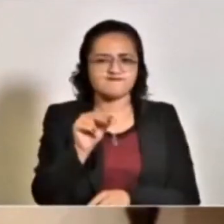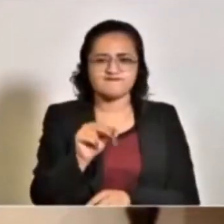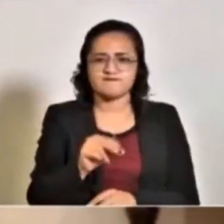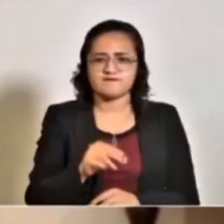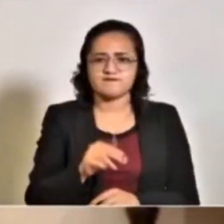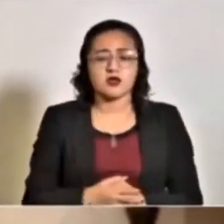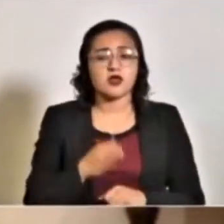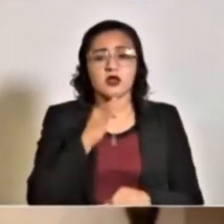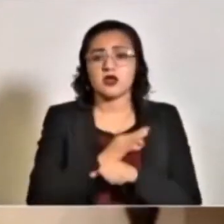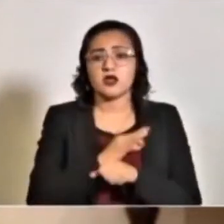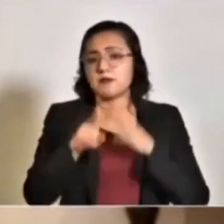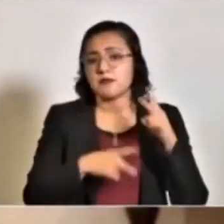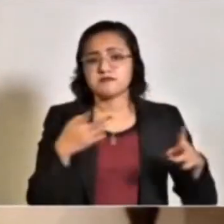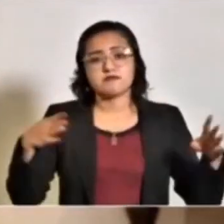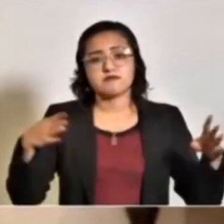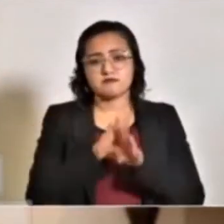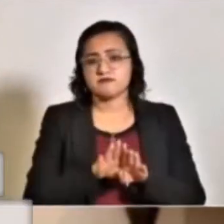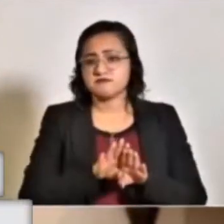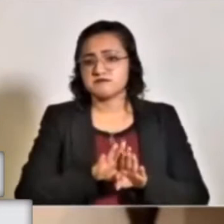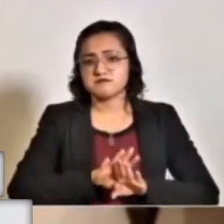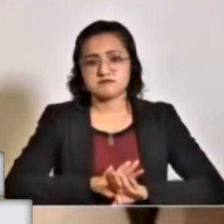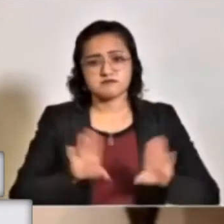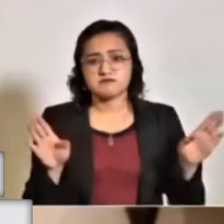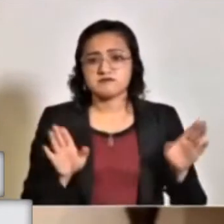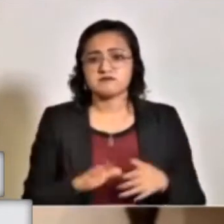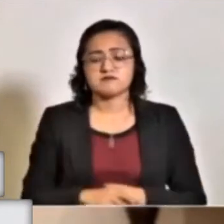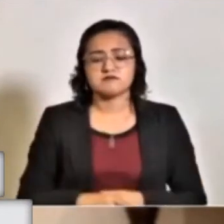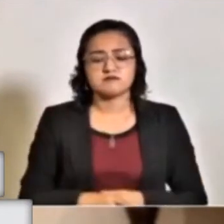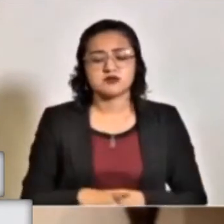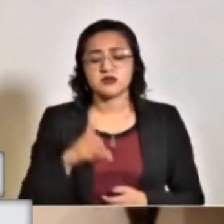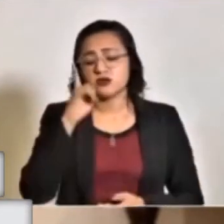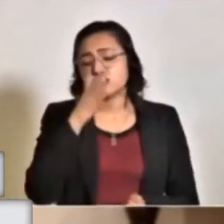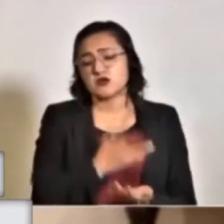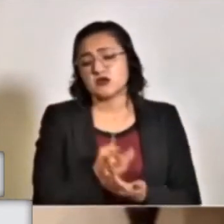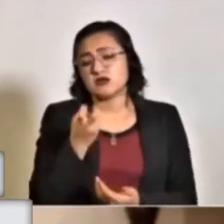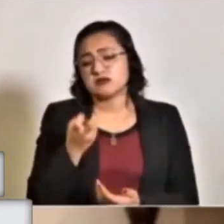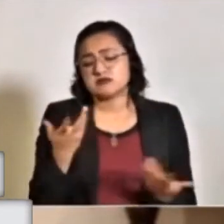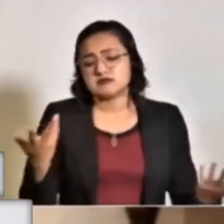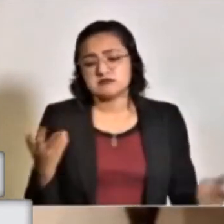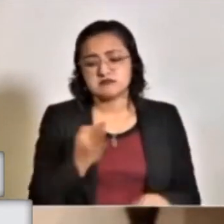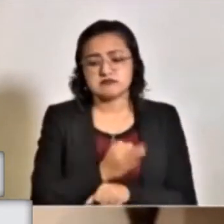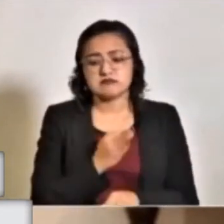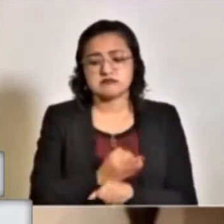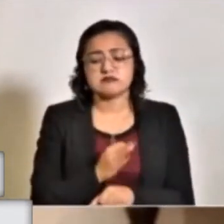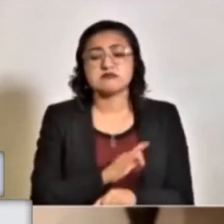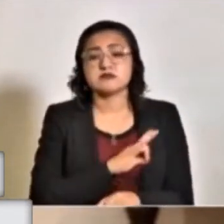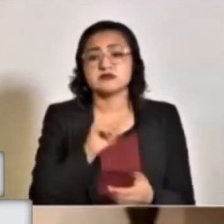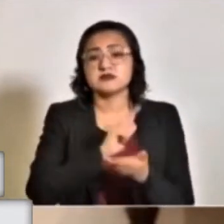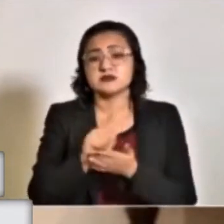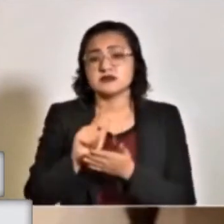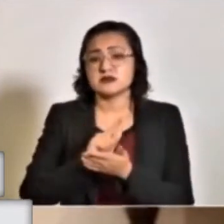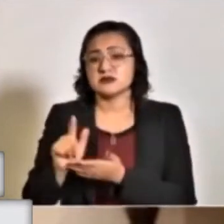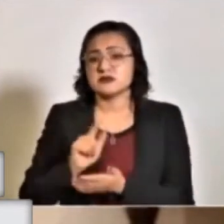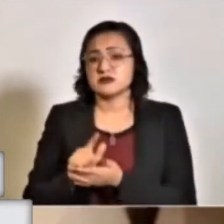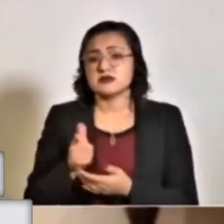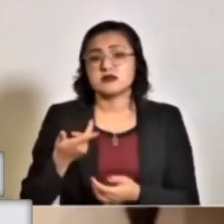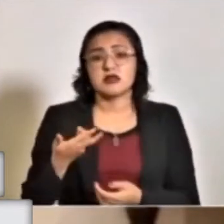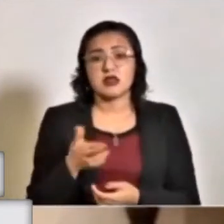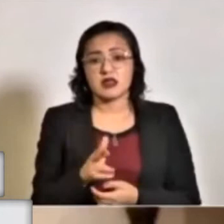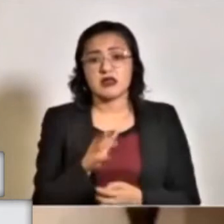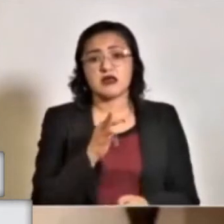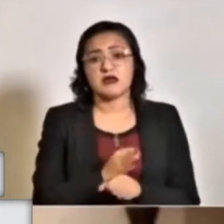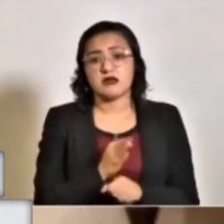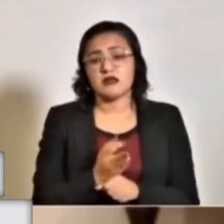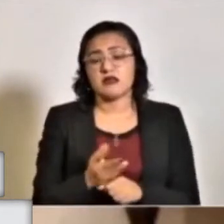vamos a clausurar es la única forma de poder limpiar el río atoyac de